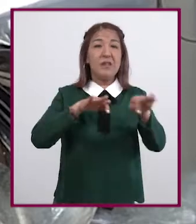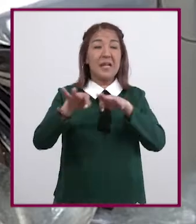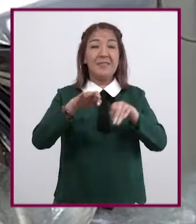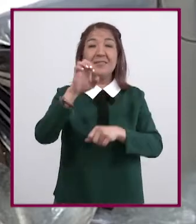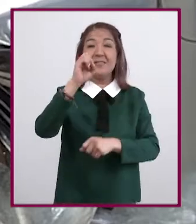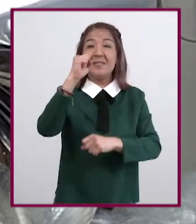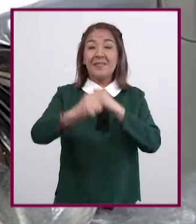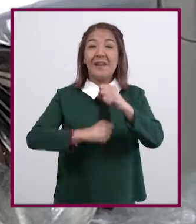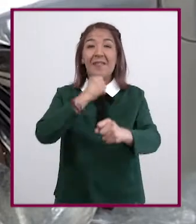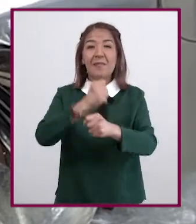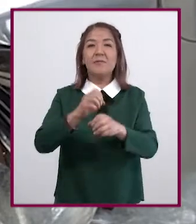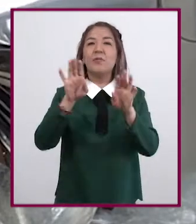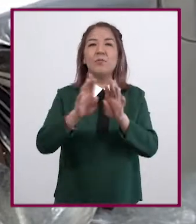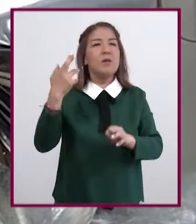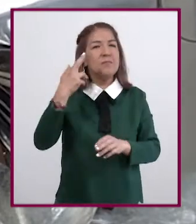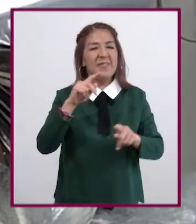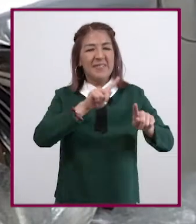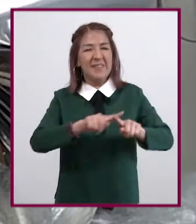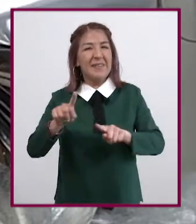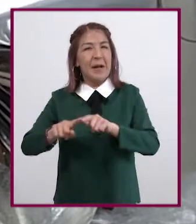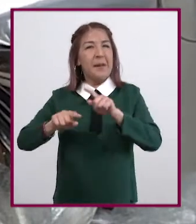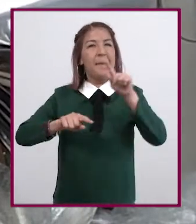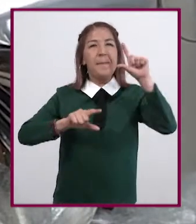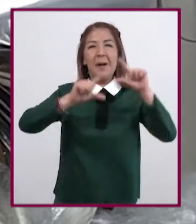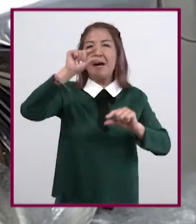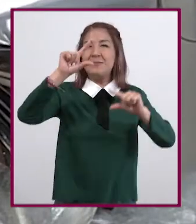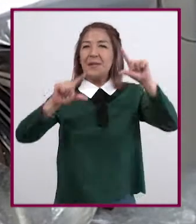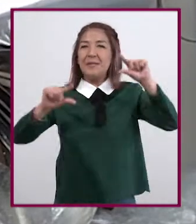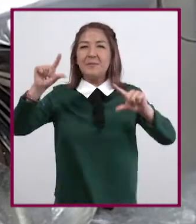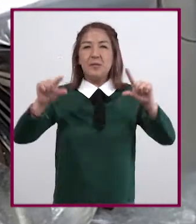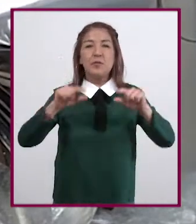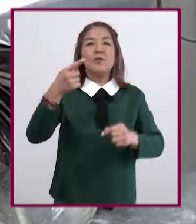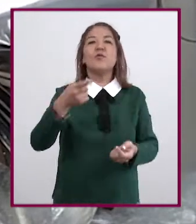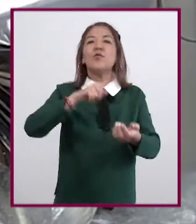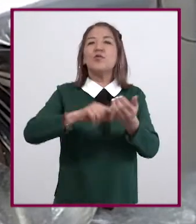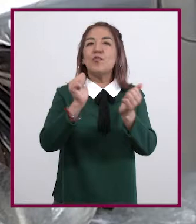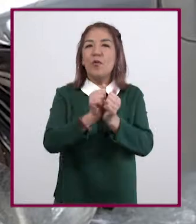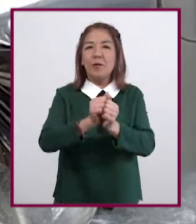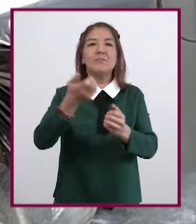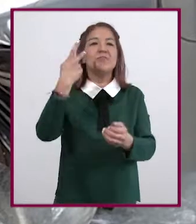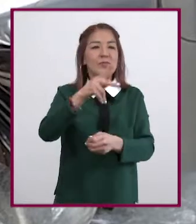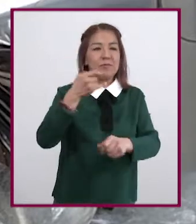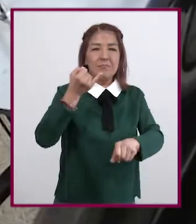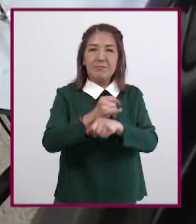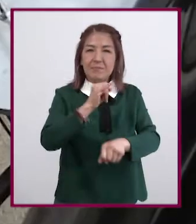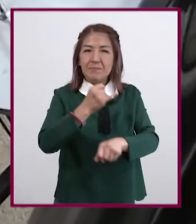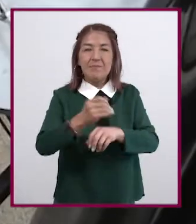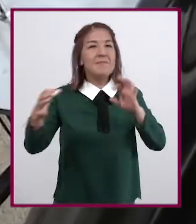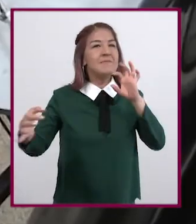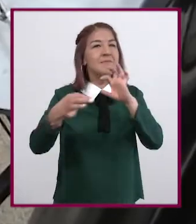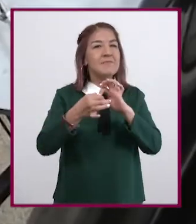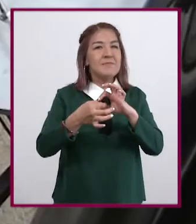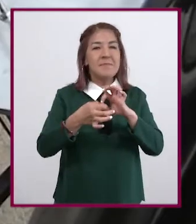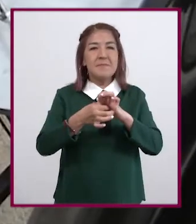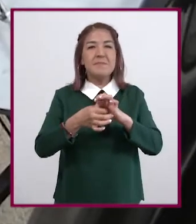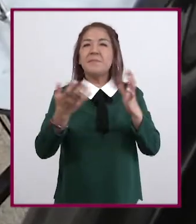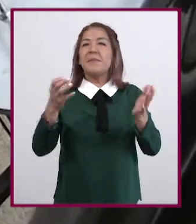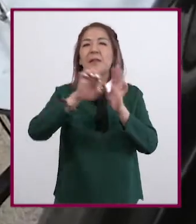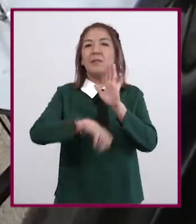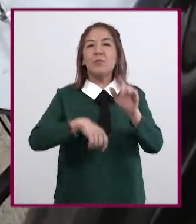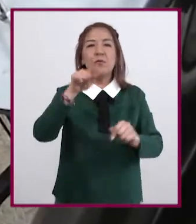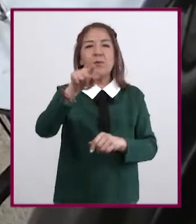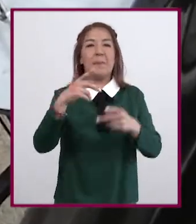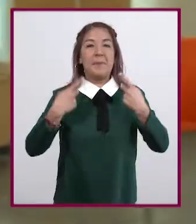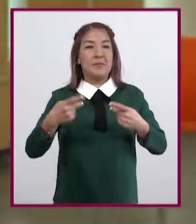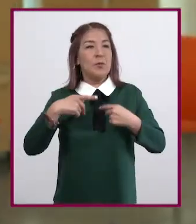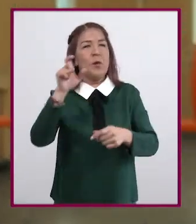los principios acústicos para aplicarlos a formas escultóricas que sonaran. O sea, que de algún modo uno ya de plano